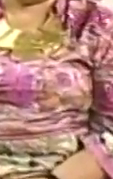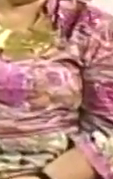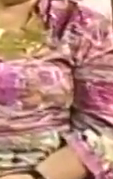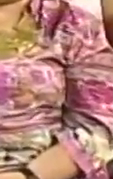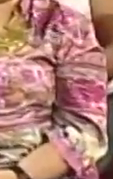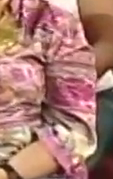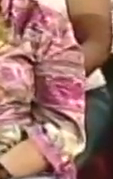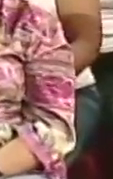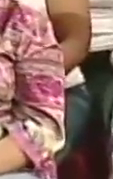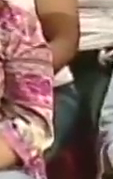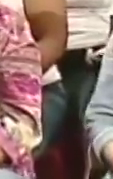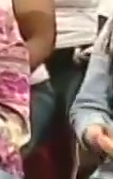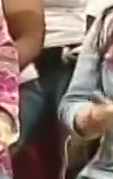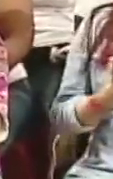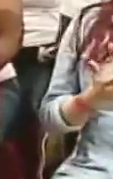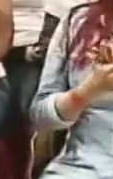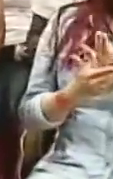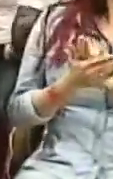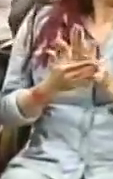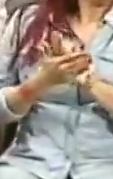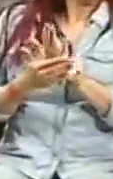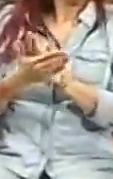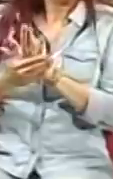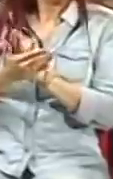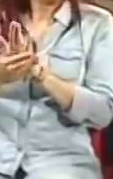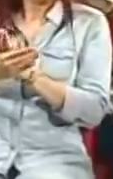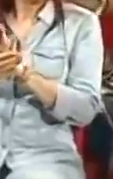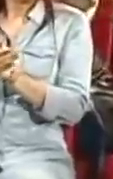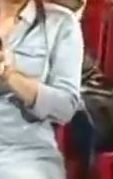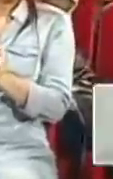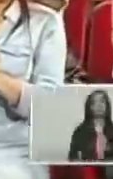Rogelio Polanco, nuestro embajador de la República de Cuba.